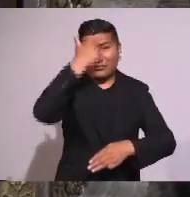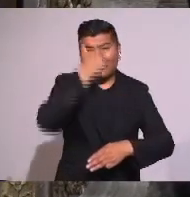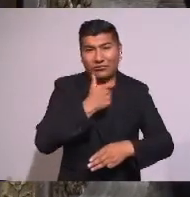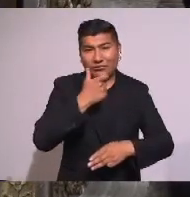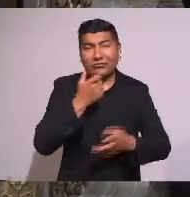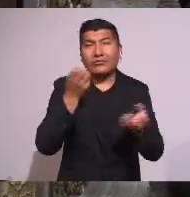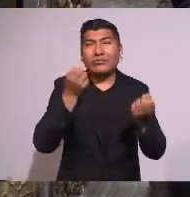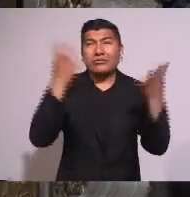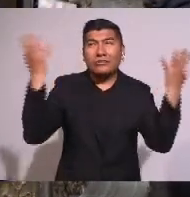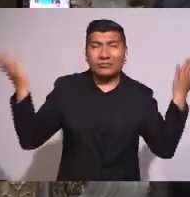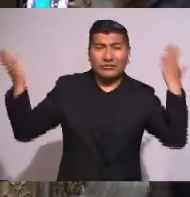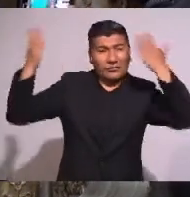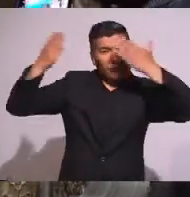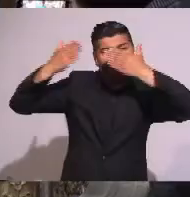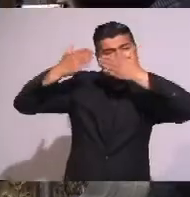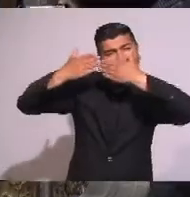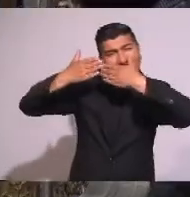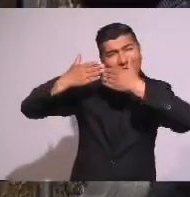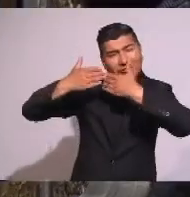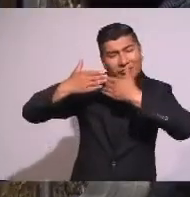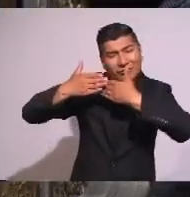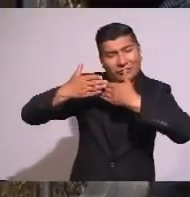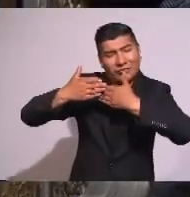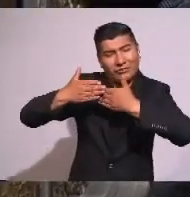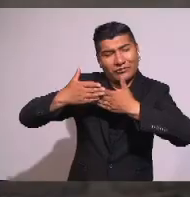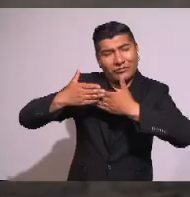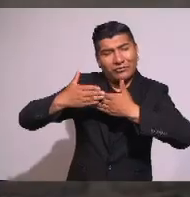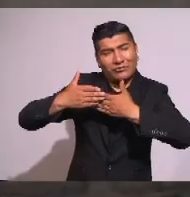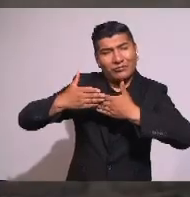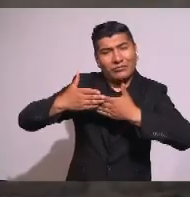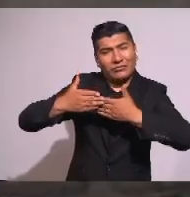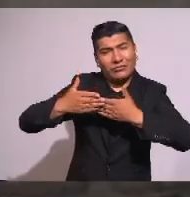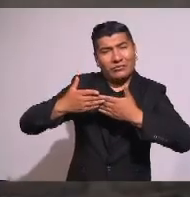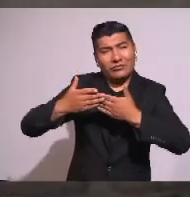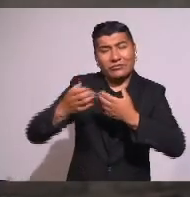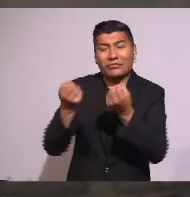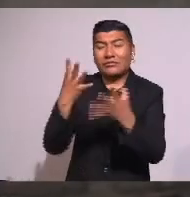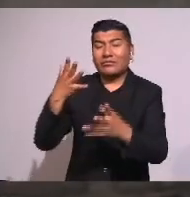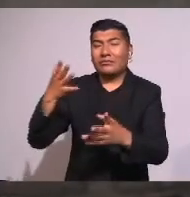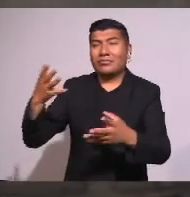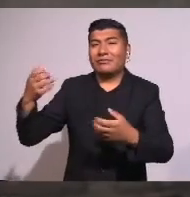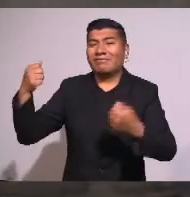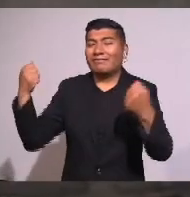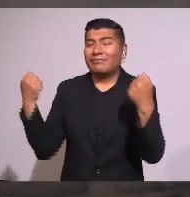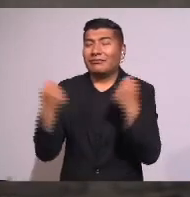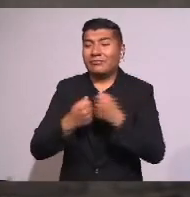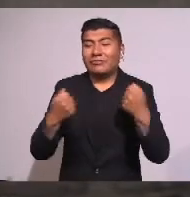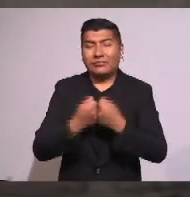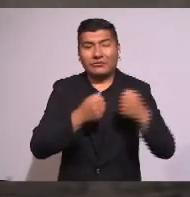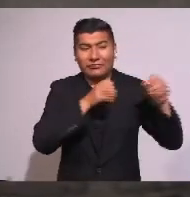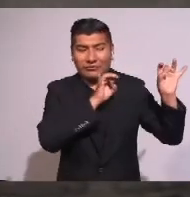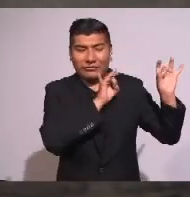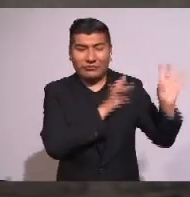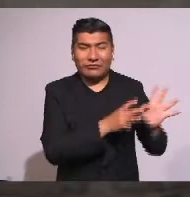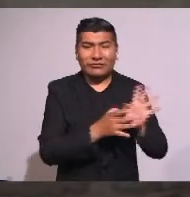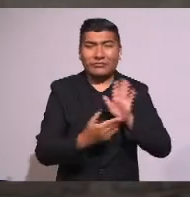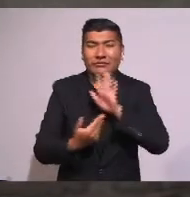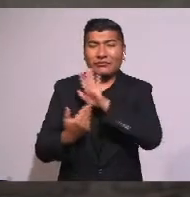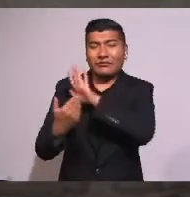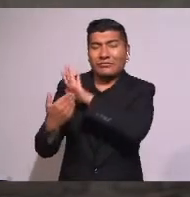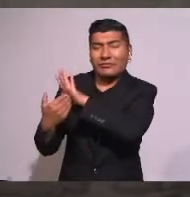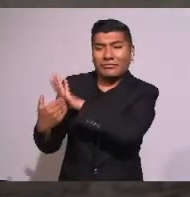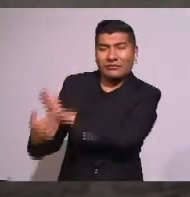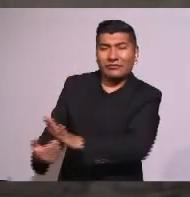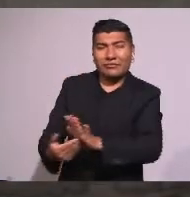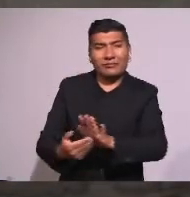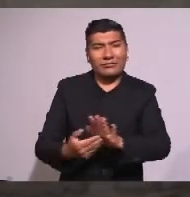que muchas veces está invadiendo la violencia, el odio, la discriminación,